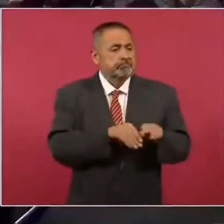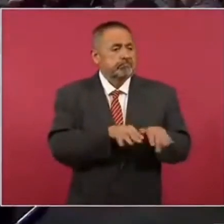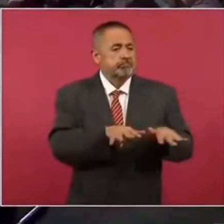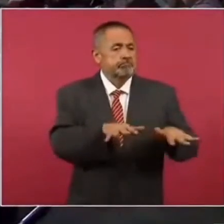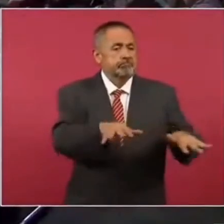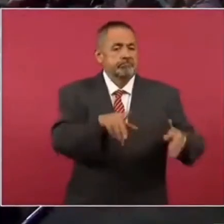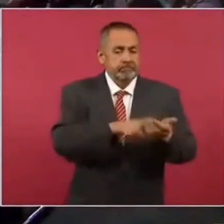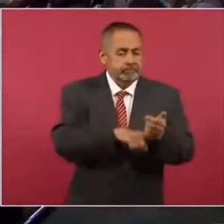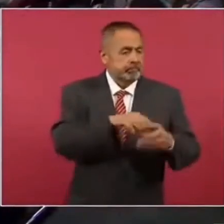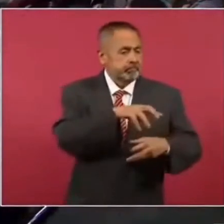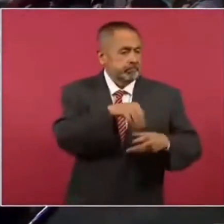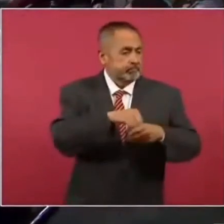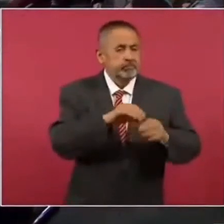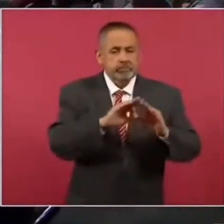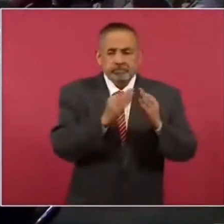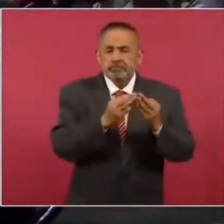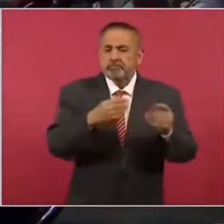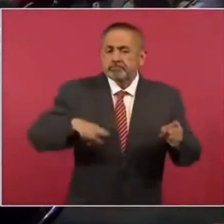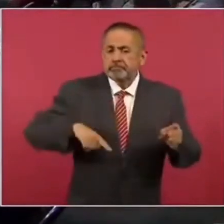terminar